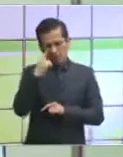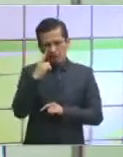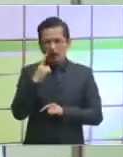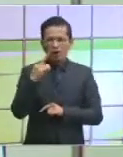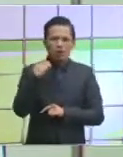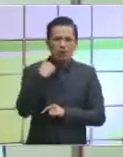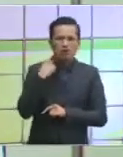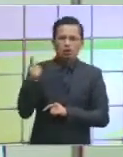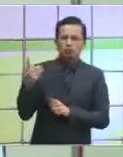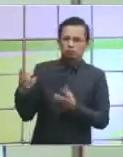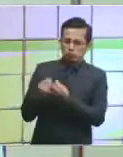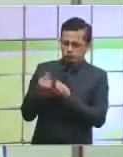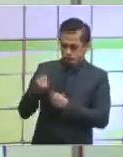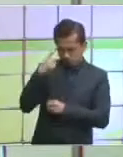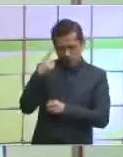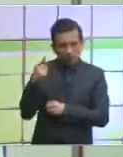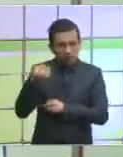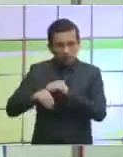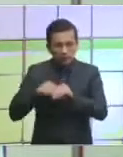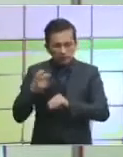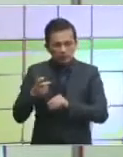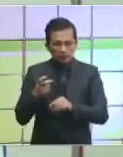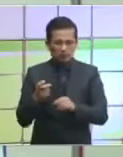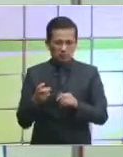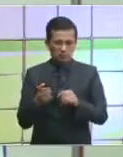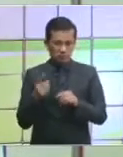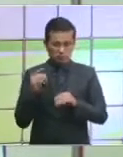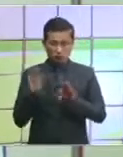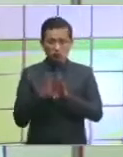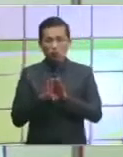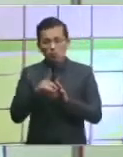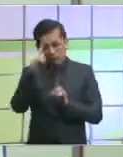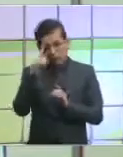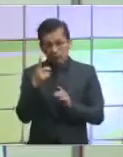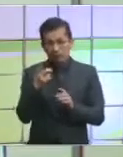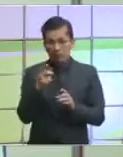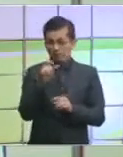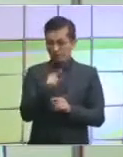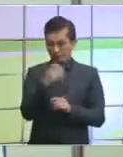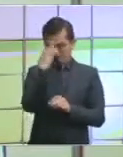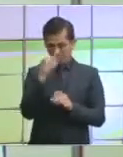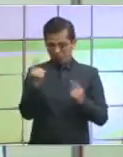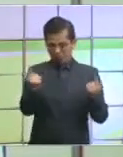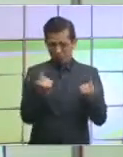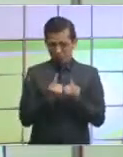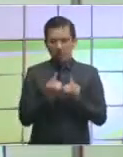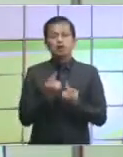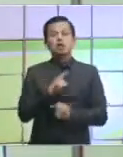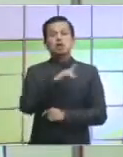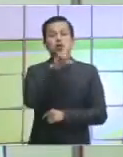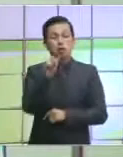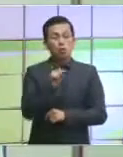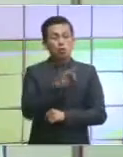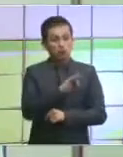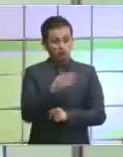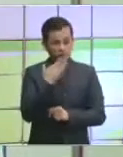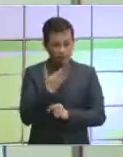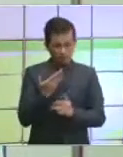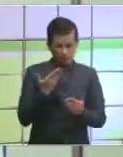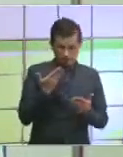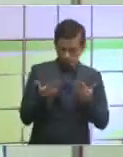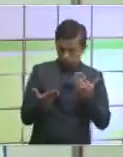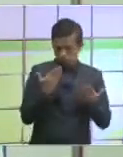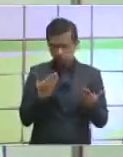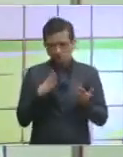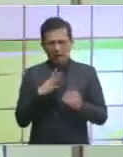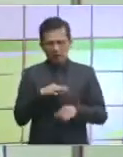la nave están trabajando también en esta condición para recibirlos en ese momento arreglar esta condición de presencia